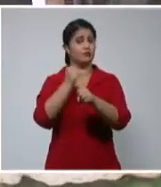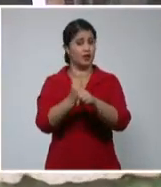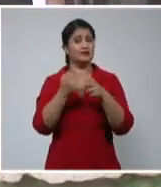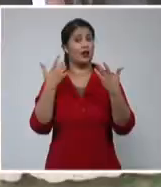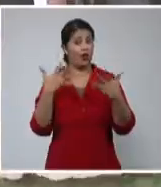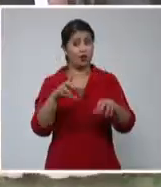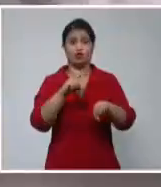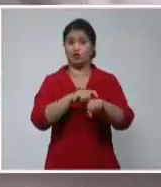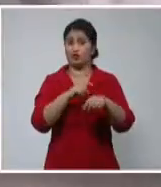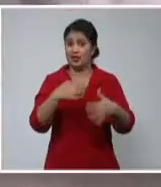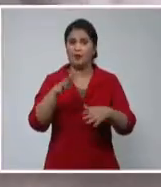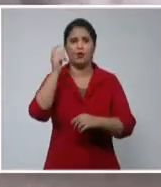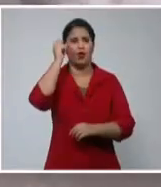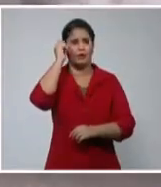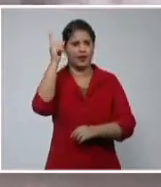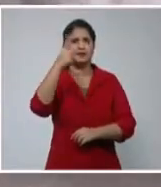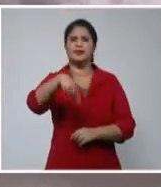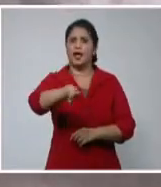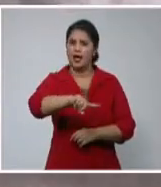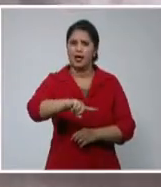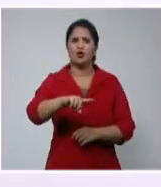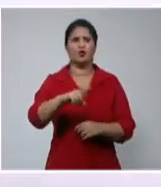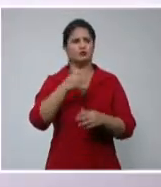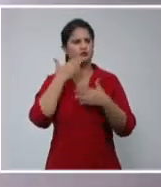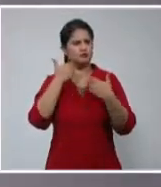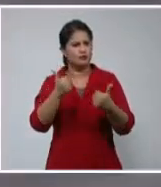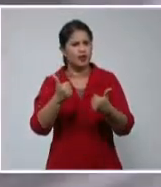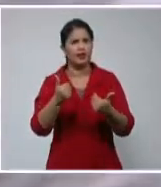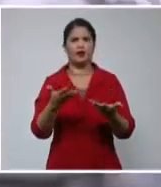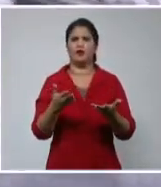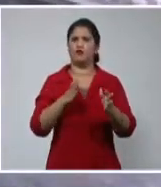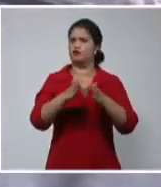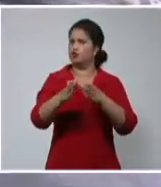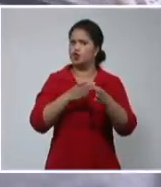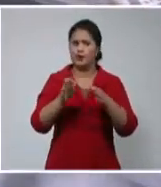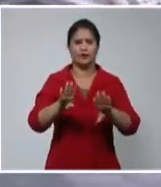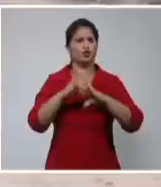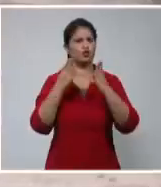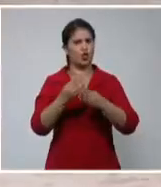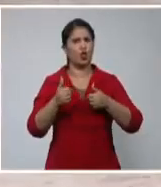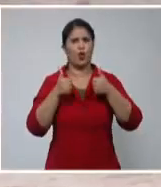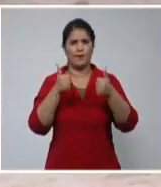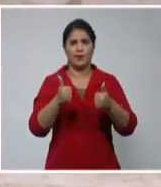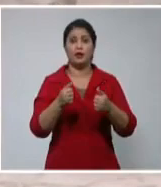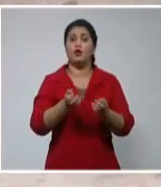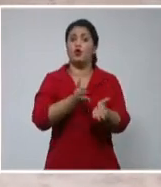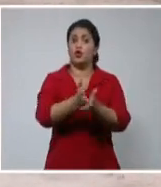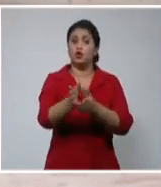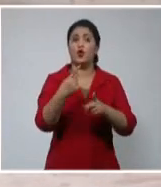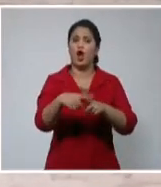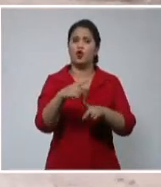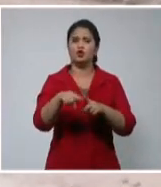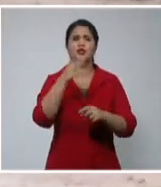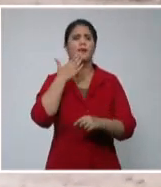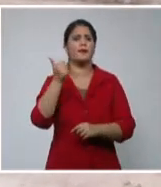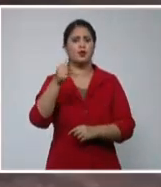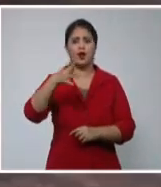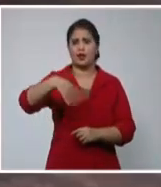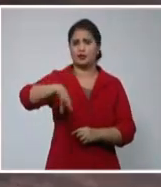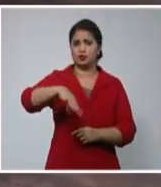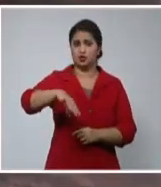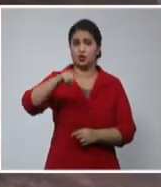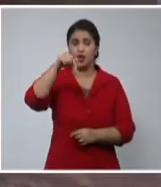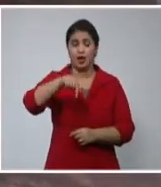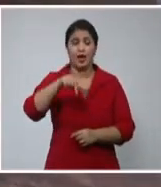reparación de la parte civil y una renovación en la estructura para mejorar las condiciones de trabajo. A pesar de la COVID-19 en la unidad de